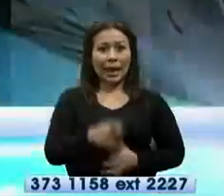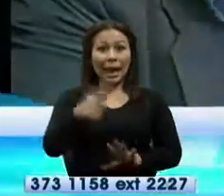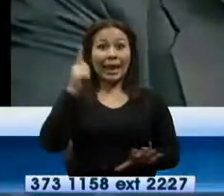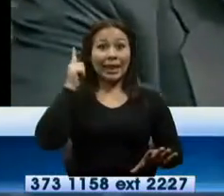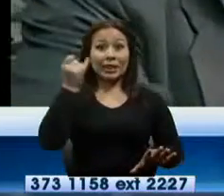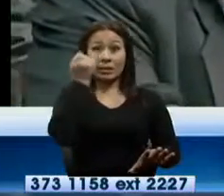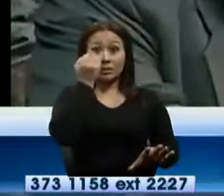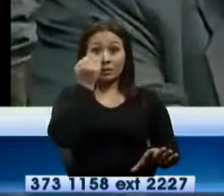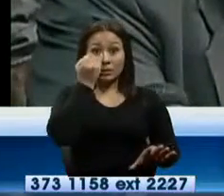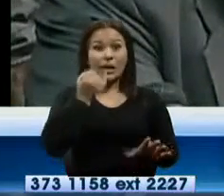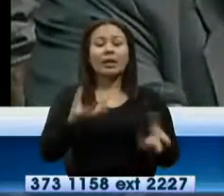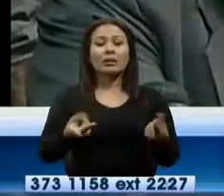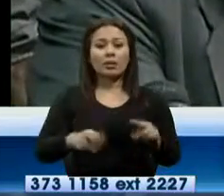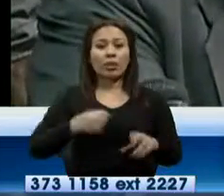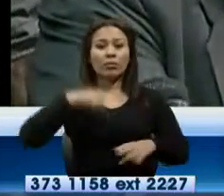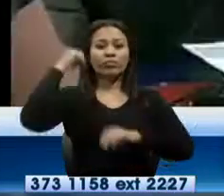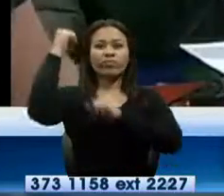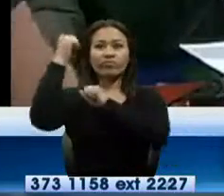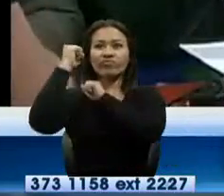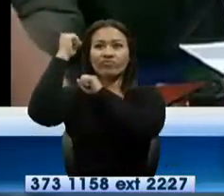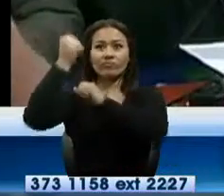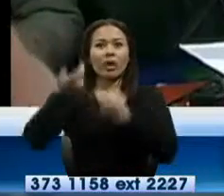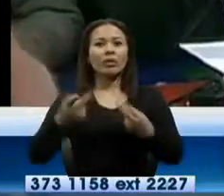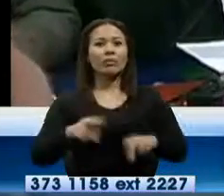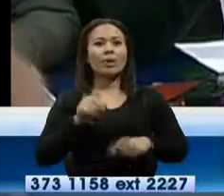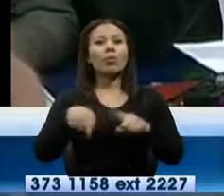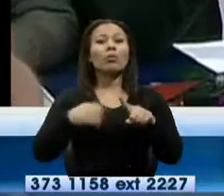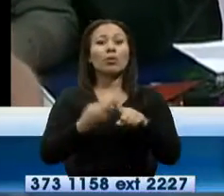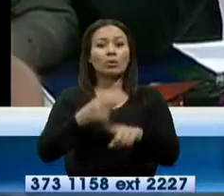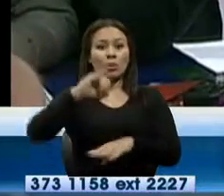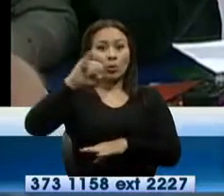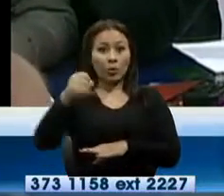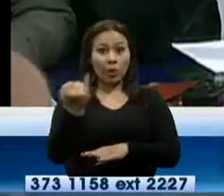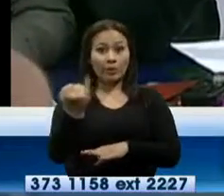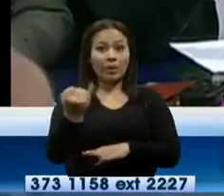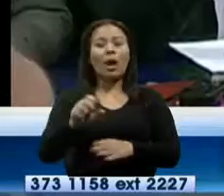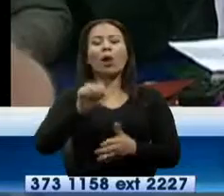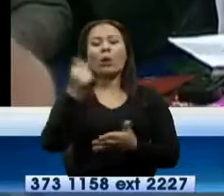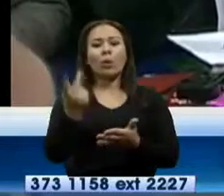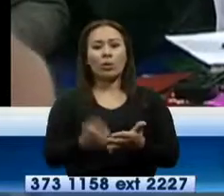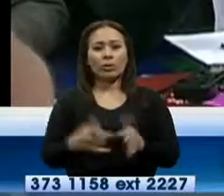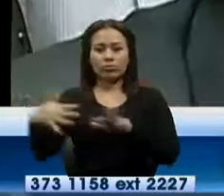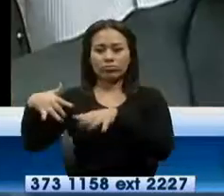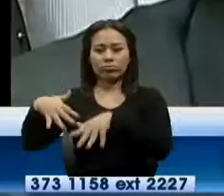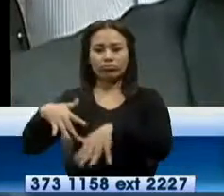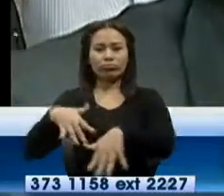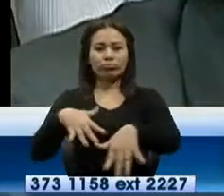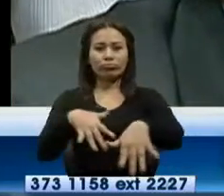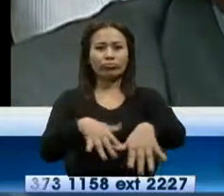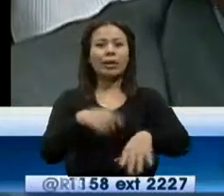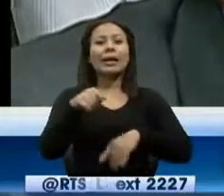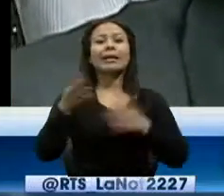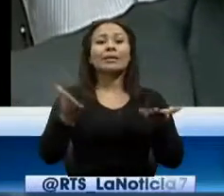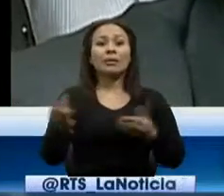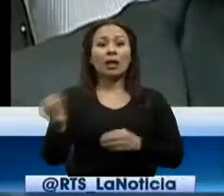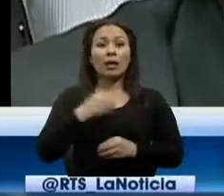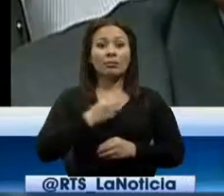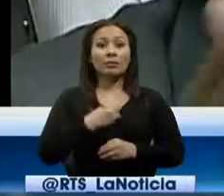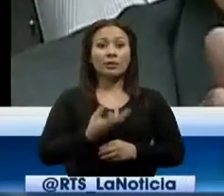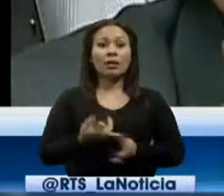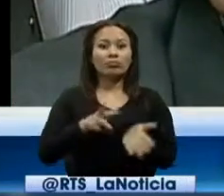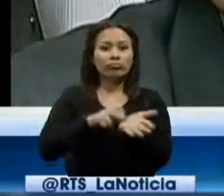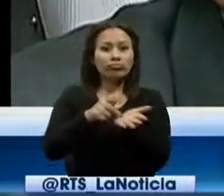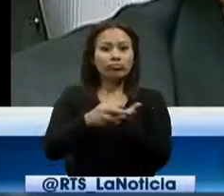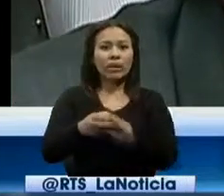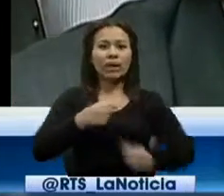Fuentes indígenas y sindicales lo confirman. El próximo jueves el país vivirá una nueva movilización en contra de lo que llaman plan